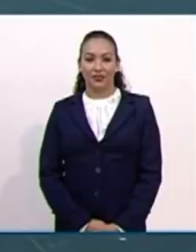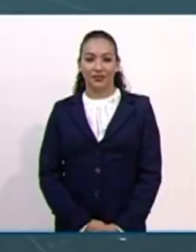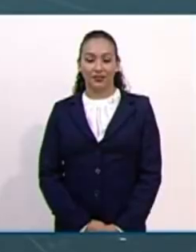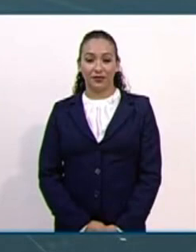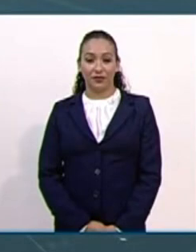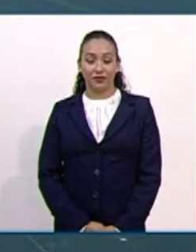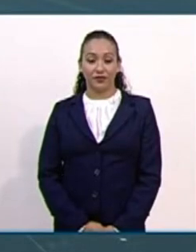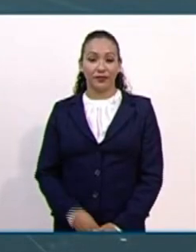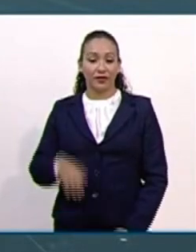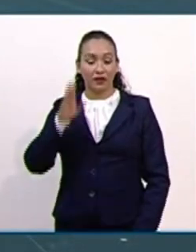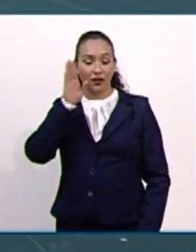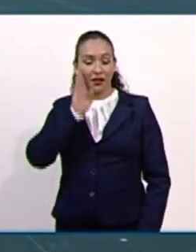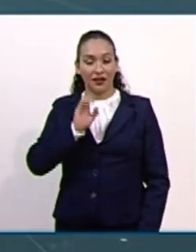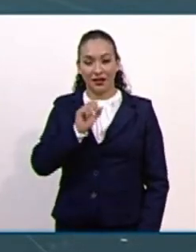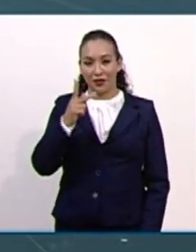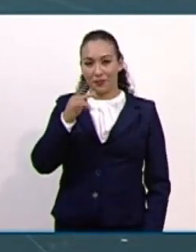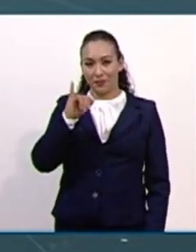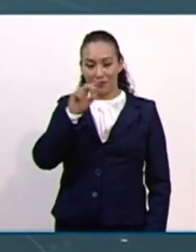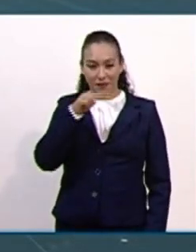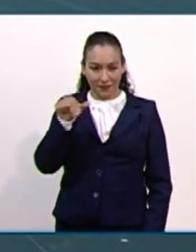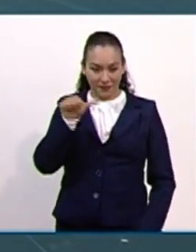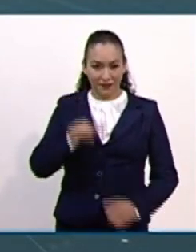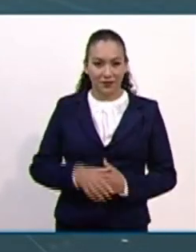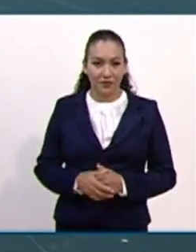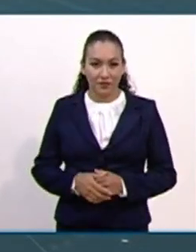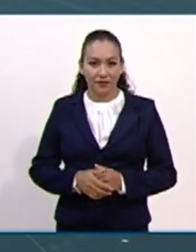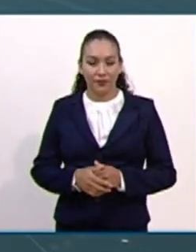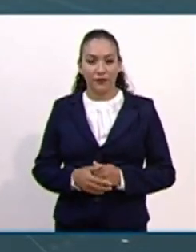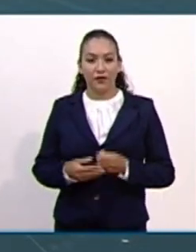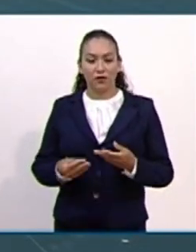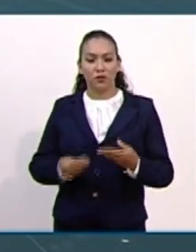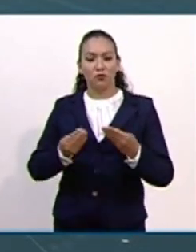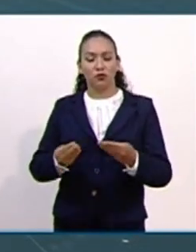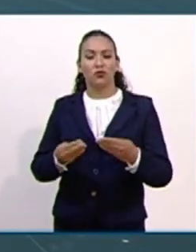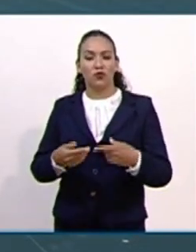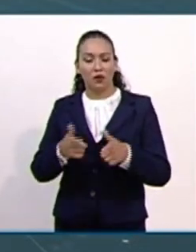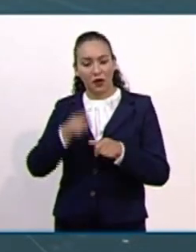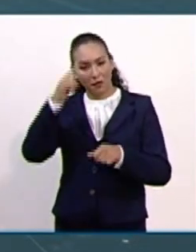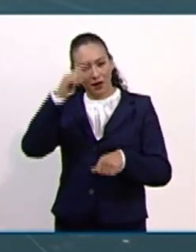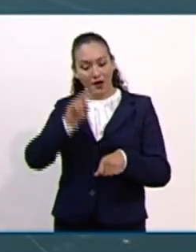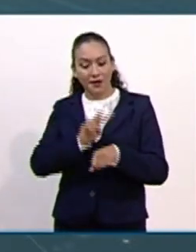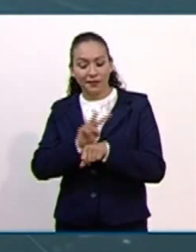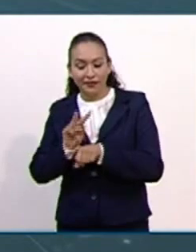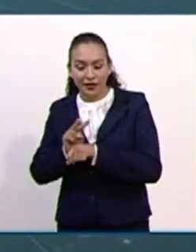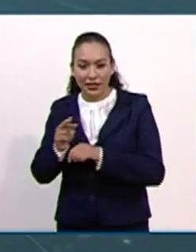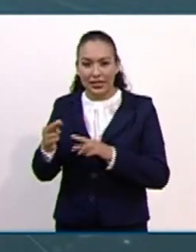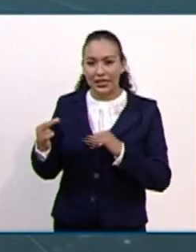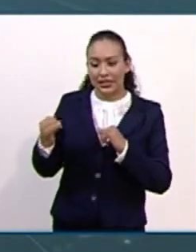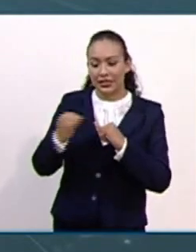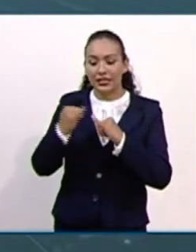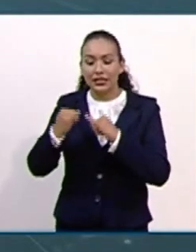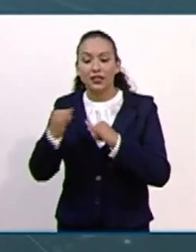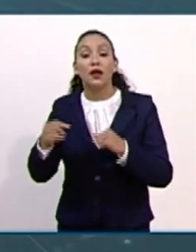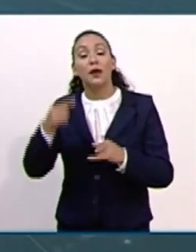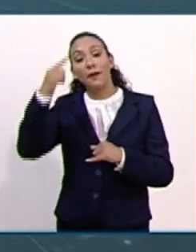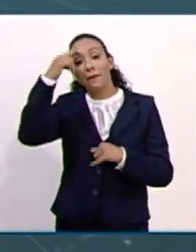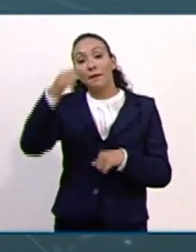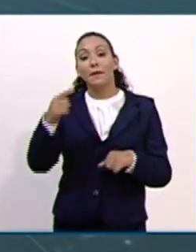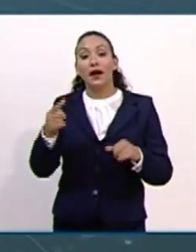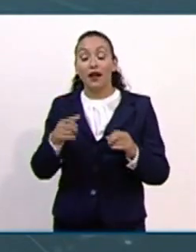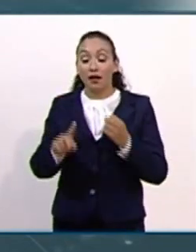La ministra presidenta Norma Lucía Piña instaló el Consejo Nacional de Mecanismos Alternativos de Solución